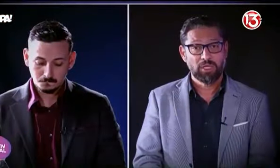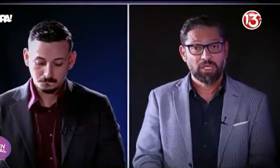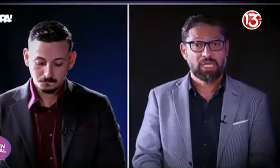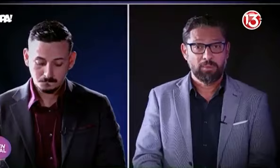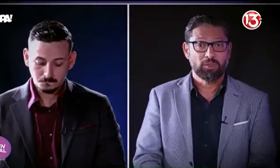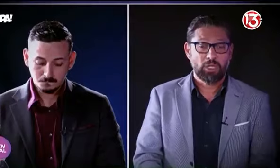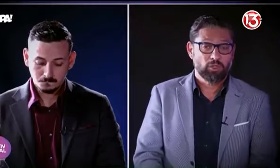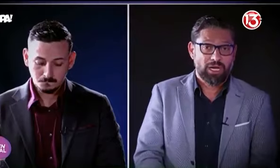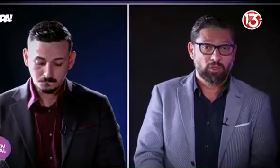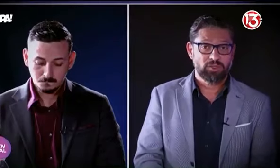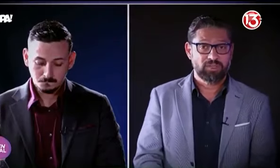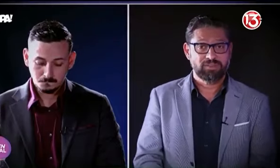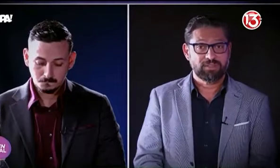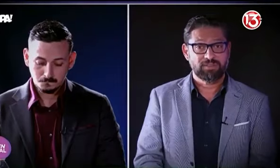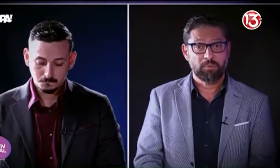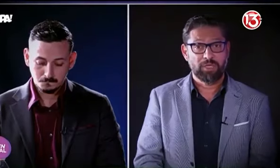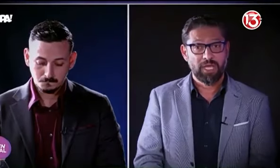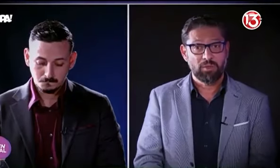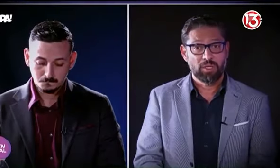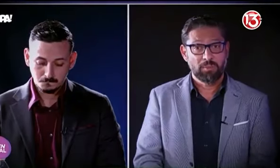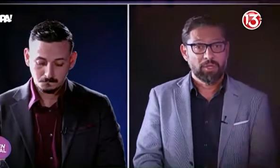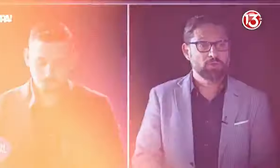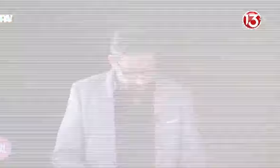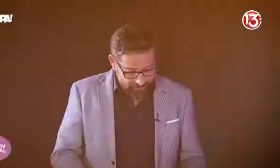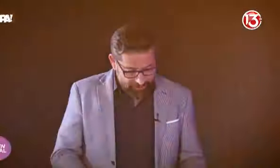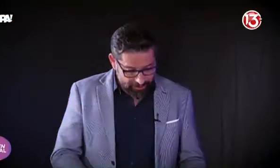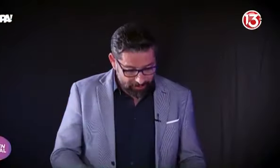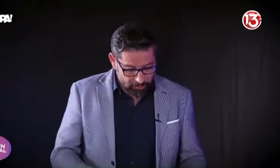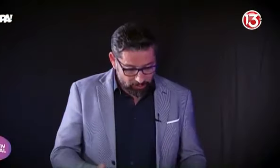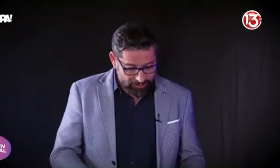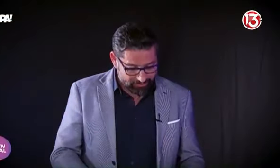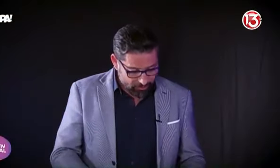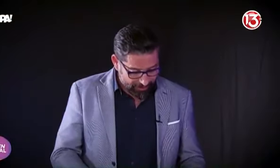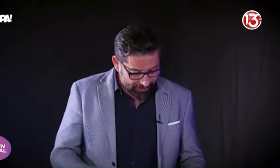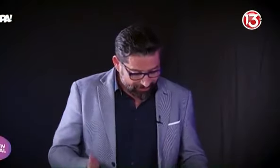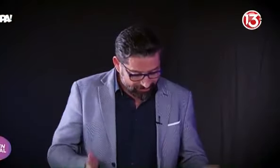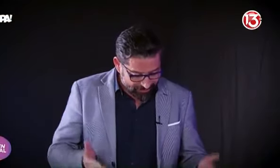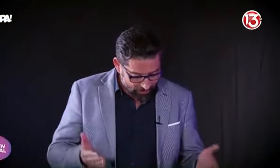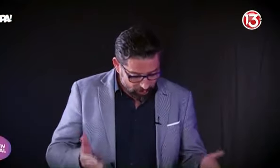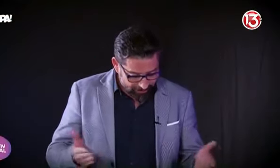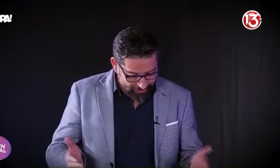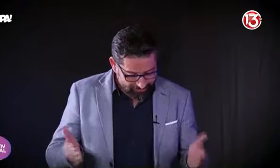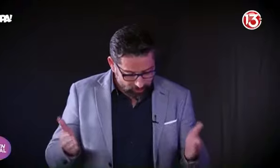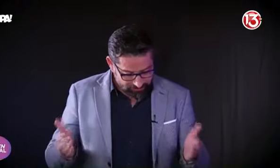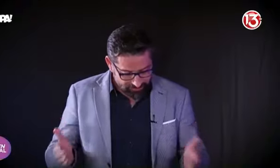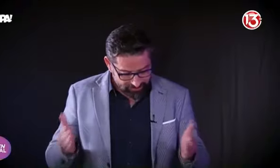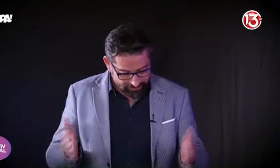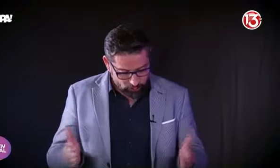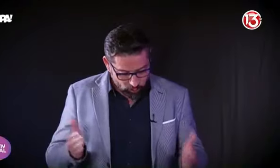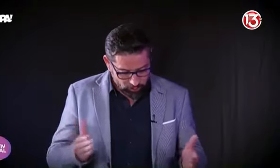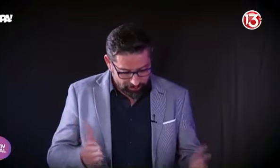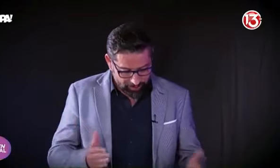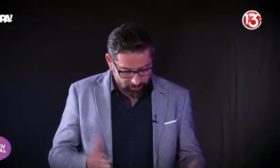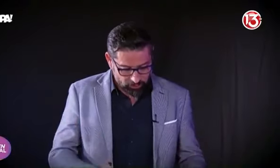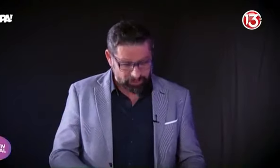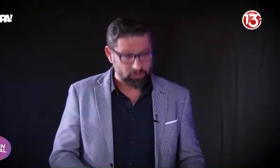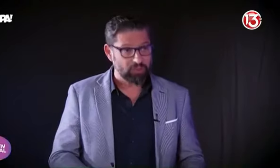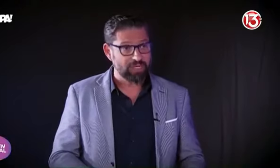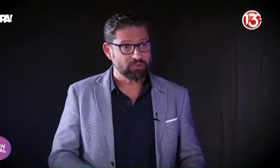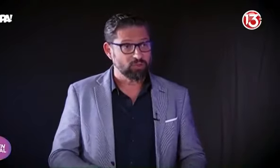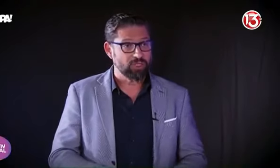presidente ejecutivo del SINAR, Fernando Sandí. El mismo Cristian Bulgarelli dice que no me alcanza lo que establece el artículo 8 del reglamento